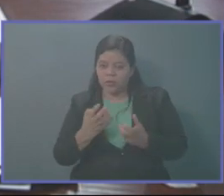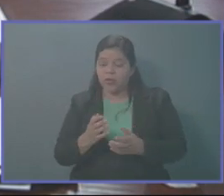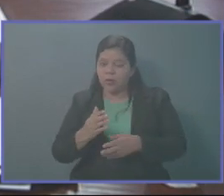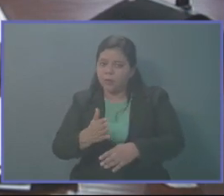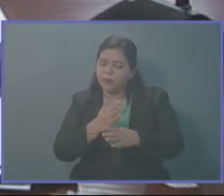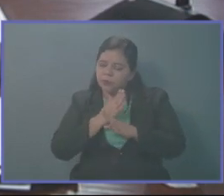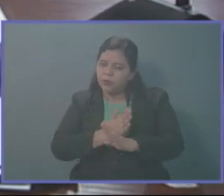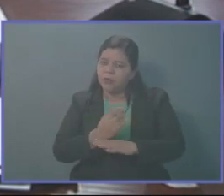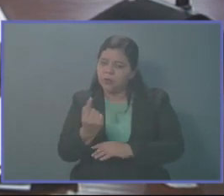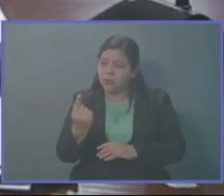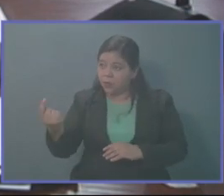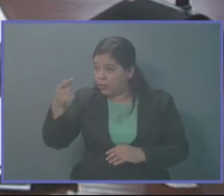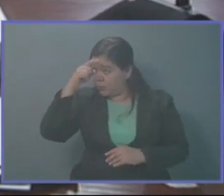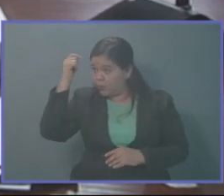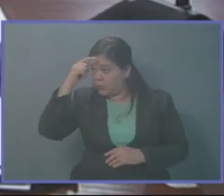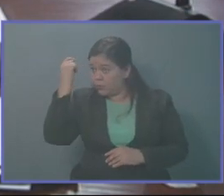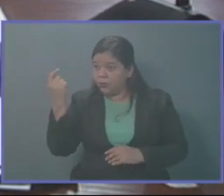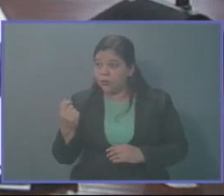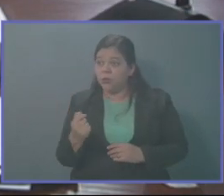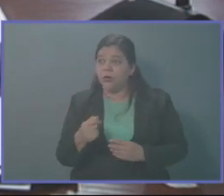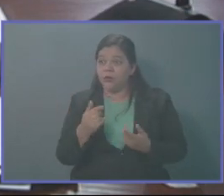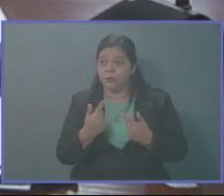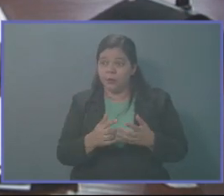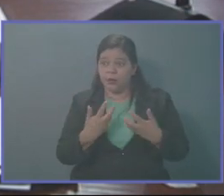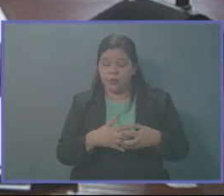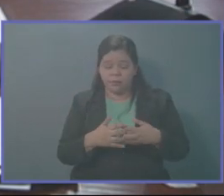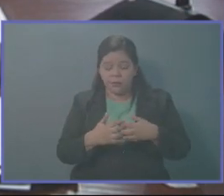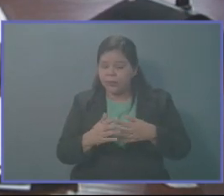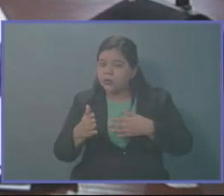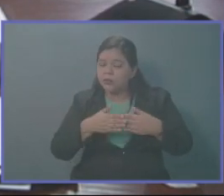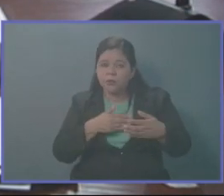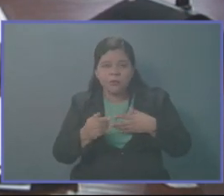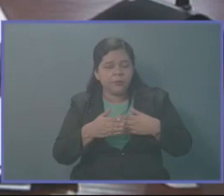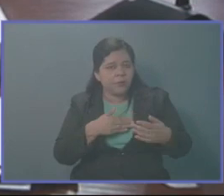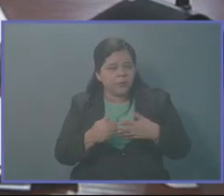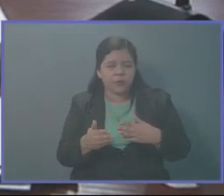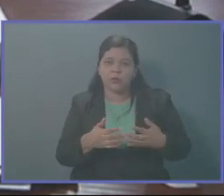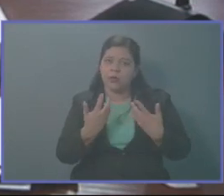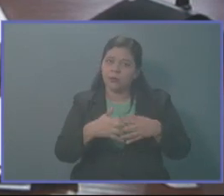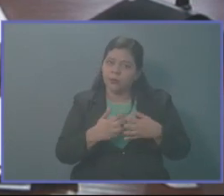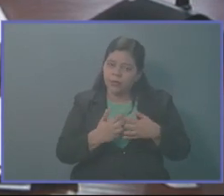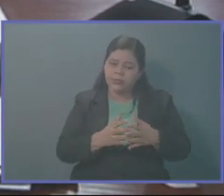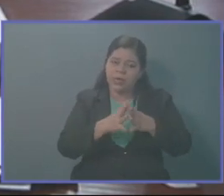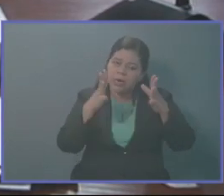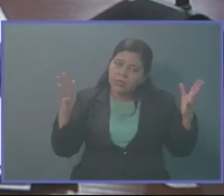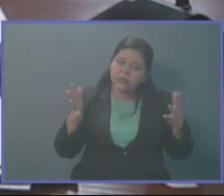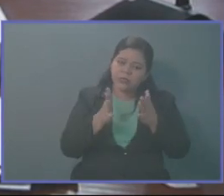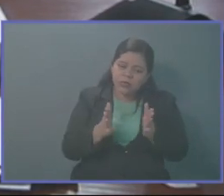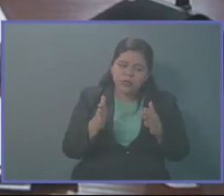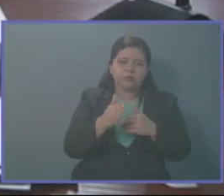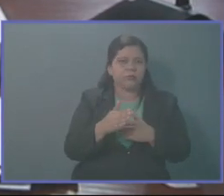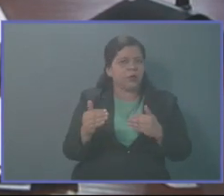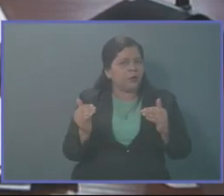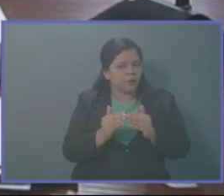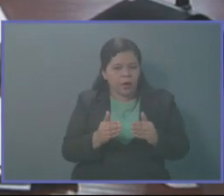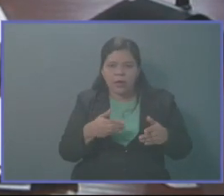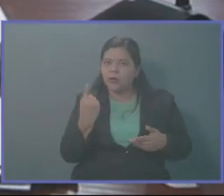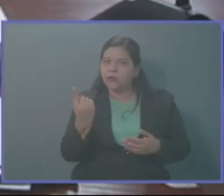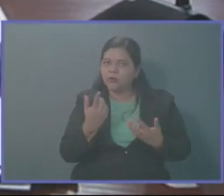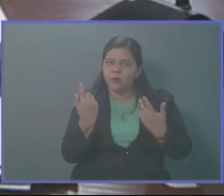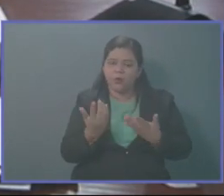fuentes de empleo, y las empresas en esta materia son intermediarias de generación de trabajo y de